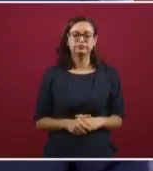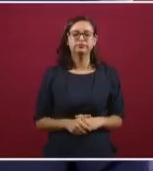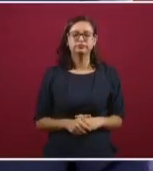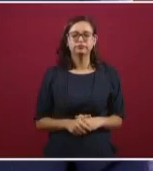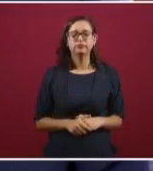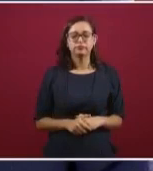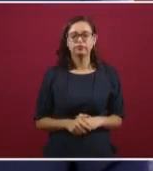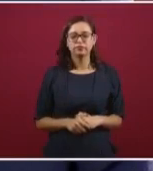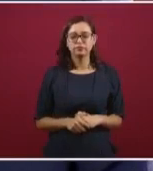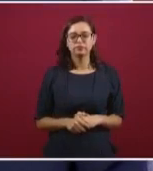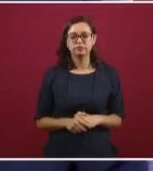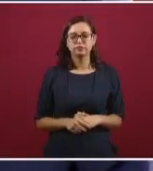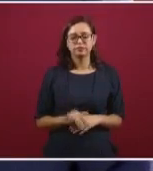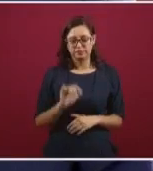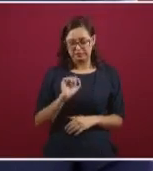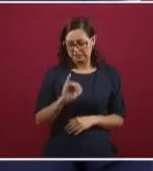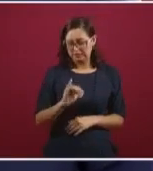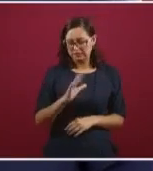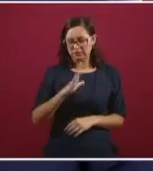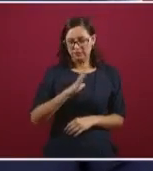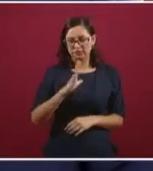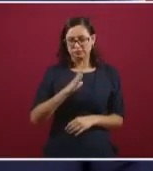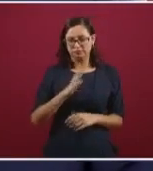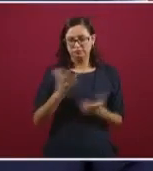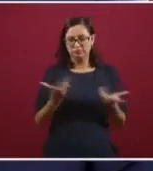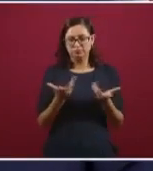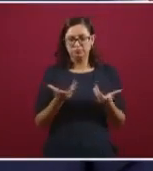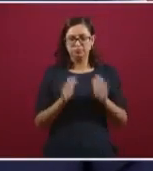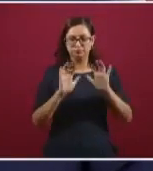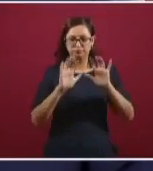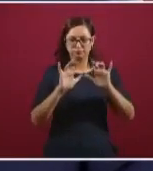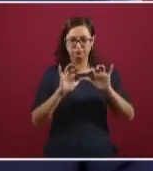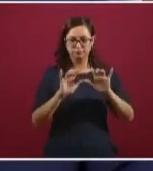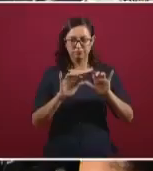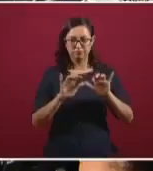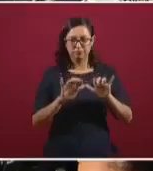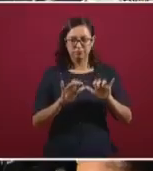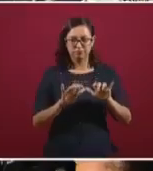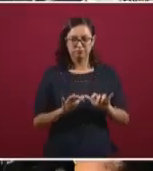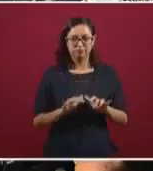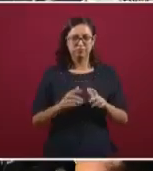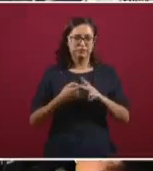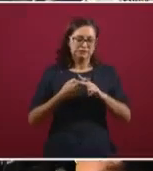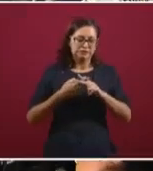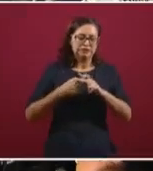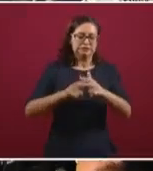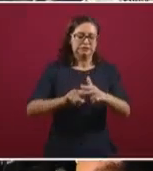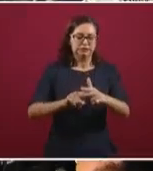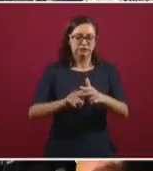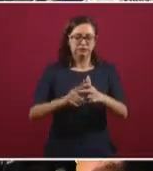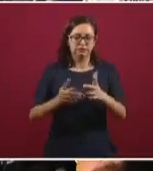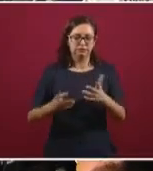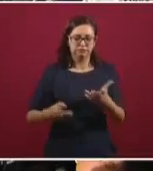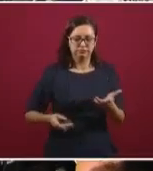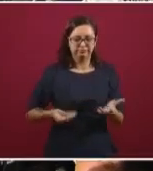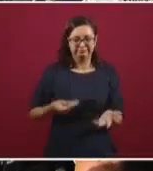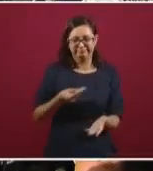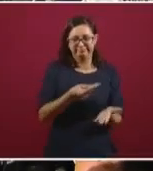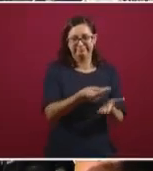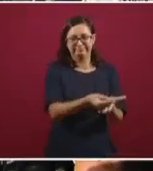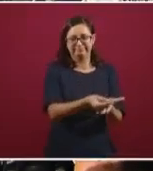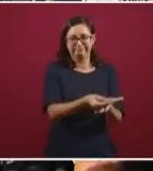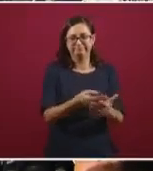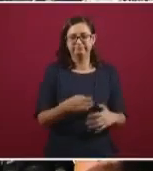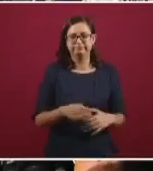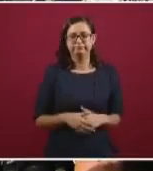sí estoy contemplando hacer un texto introductorio, porque